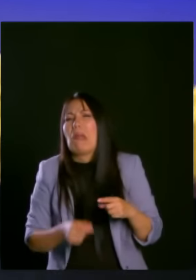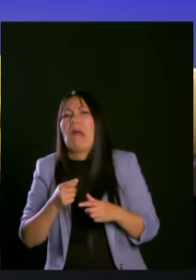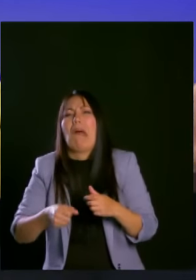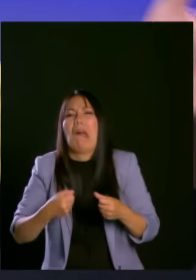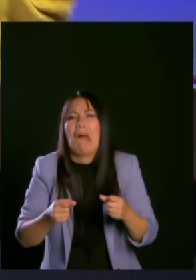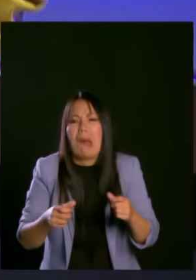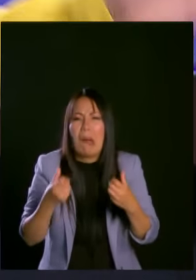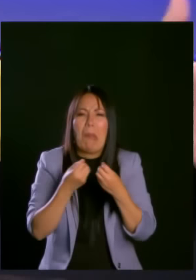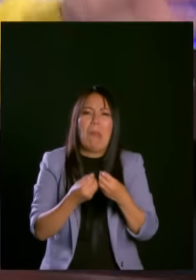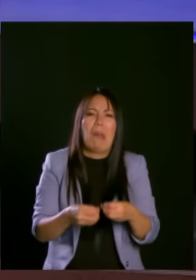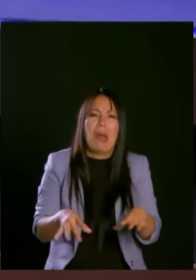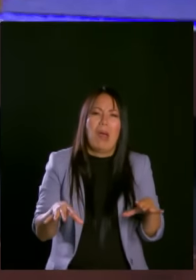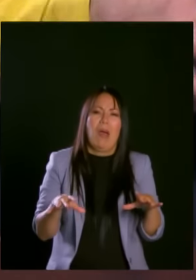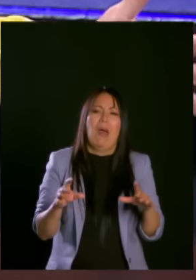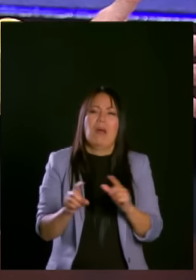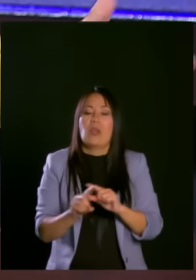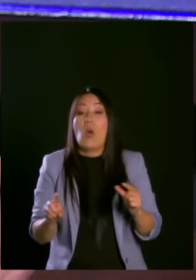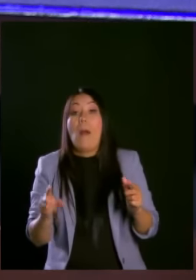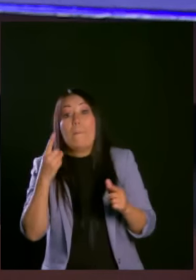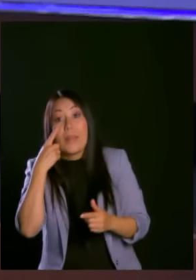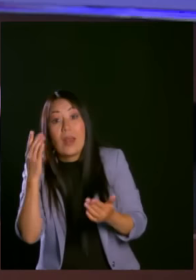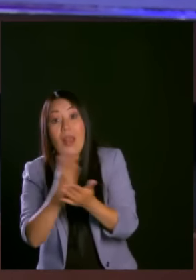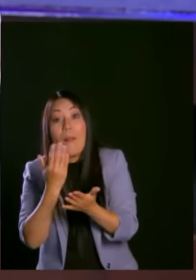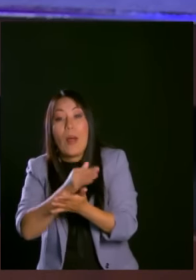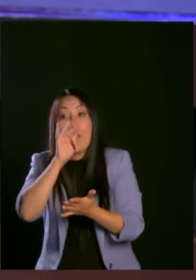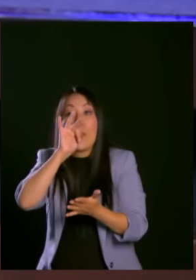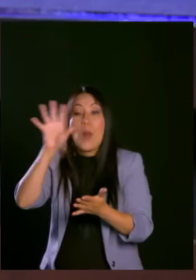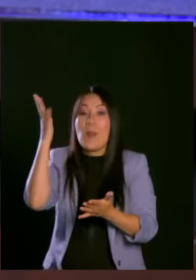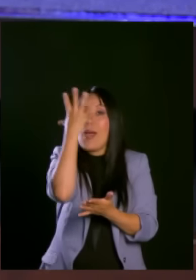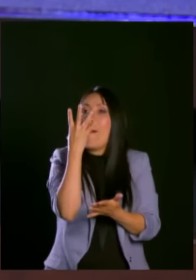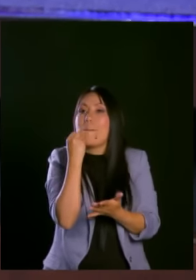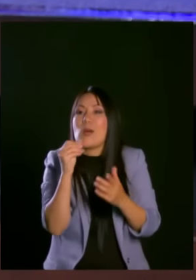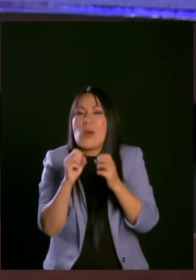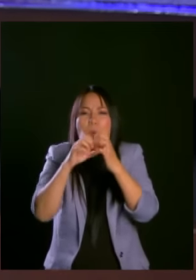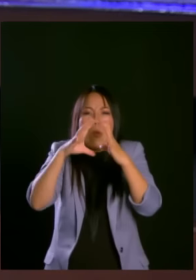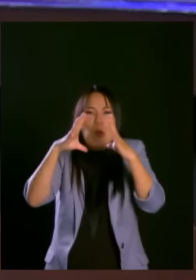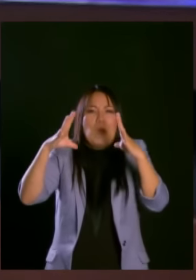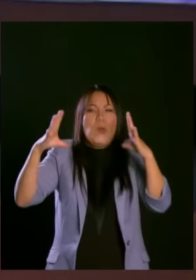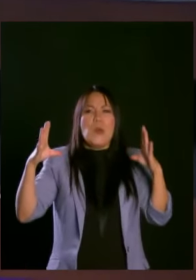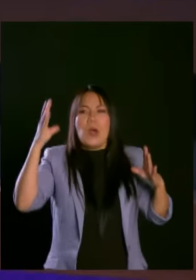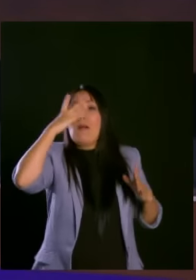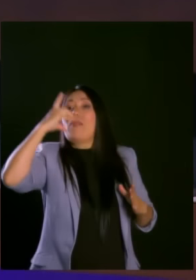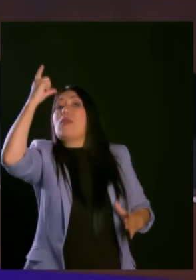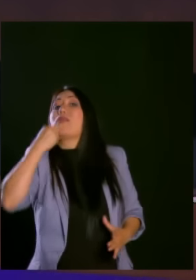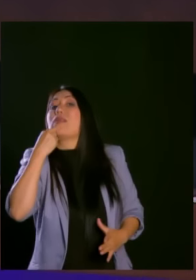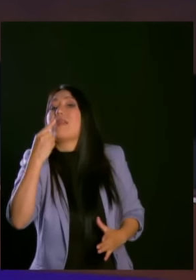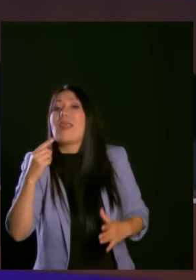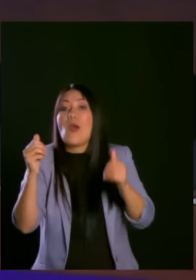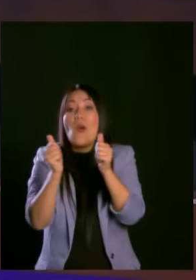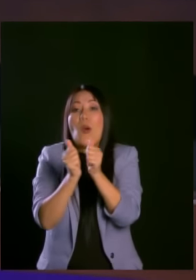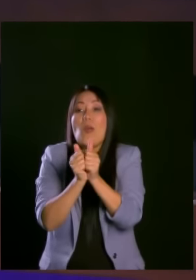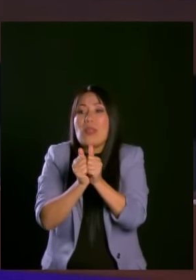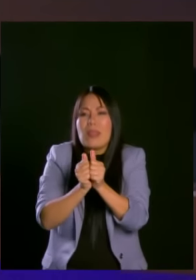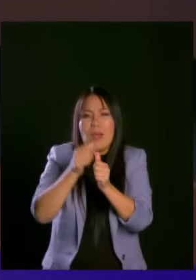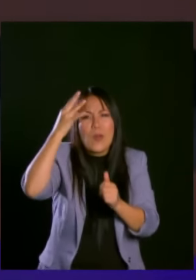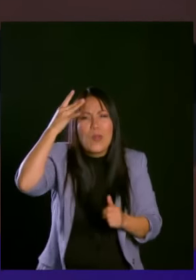da promesas divinas, grandiosas. Si Dios dijo: estaré contigo todos los días de tu vida y lo que emprendas será